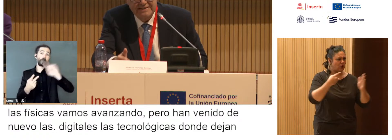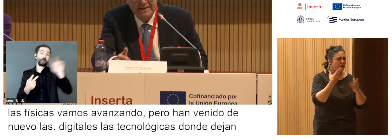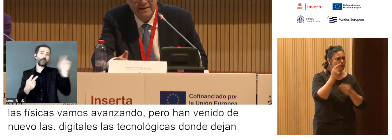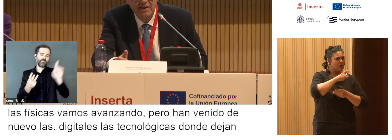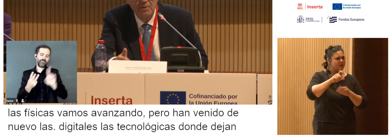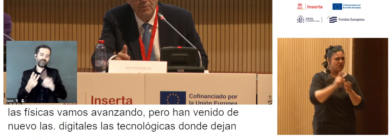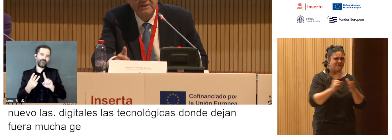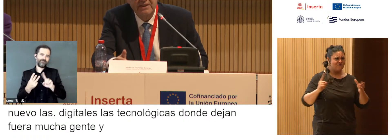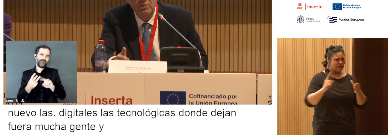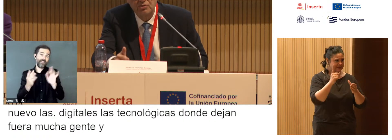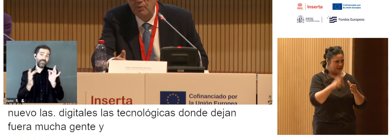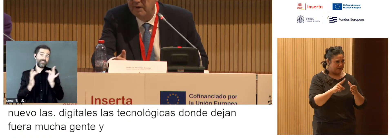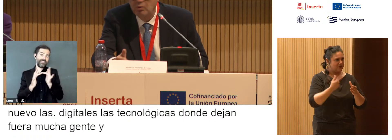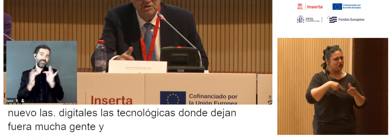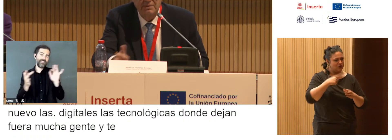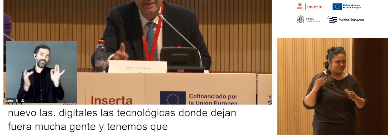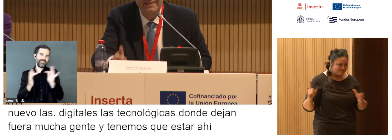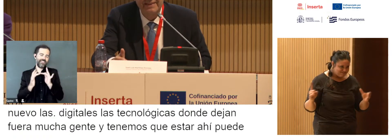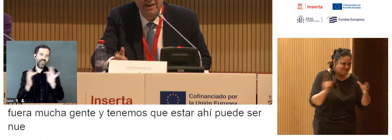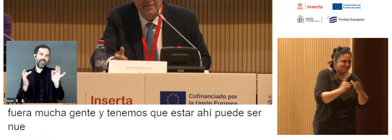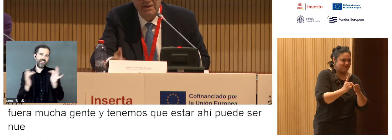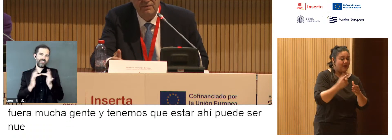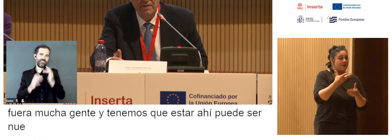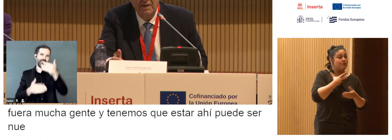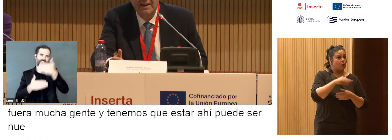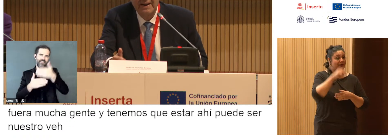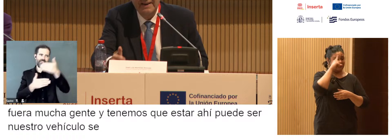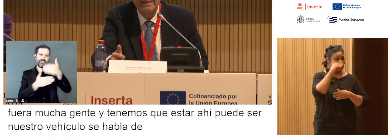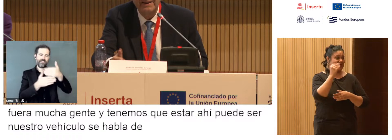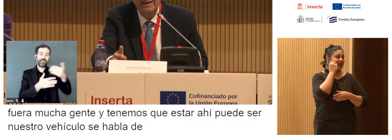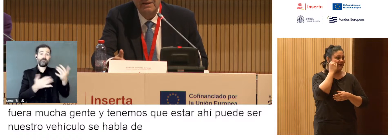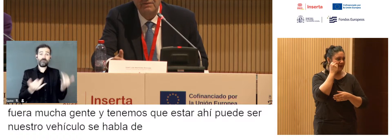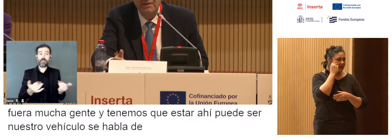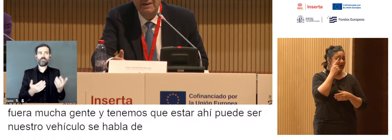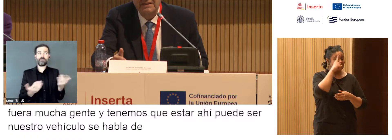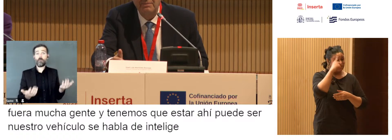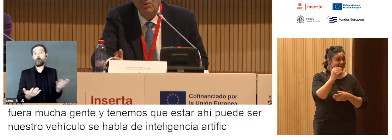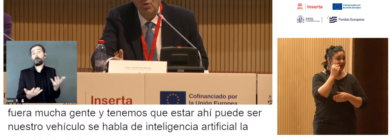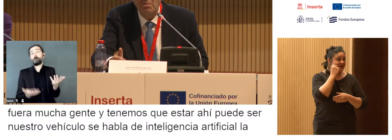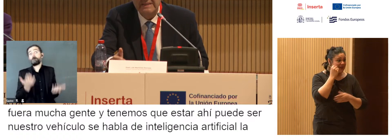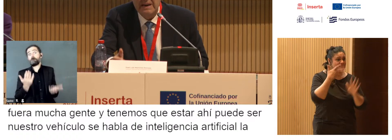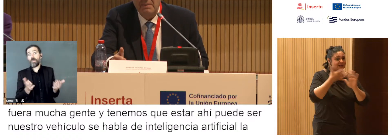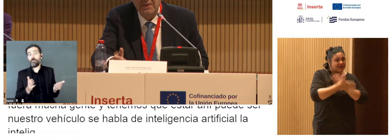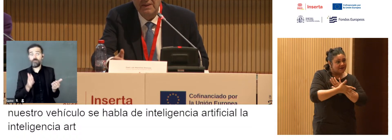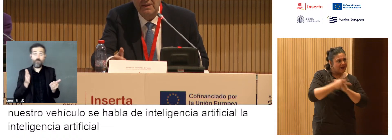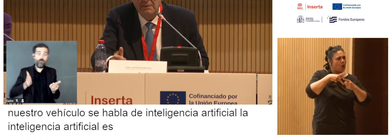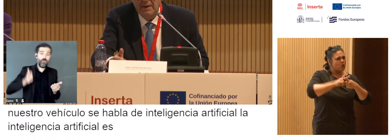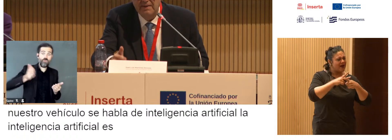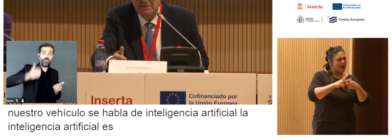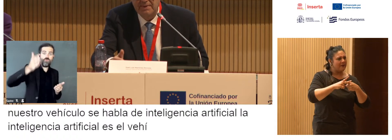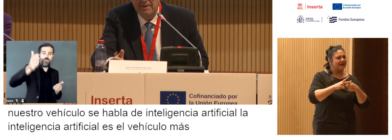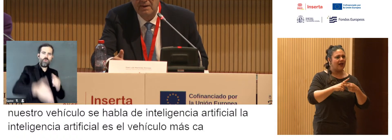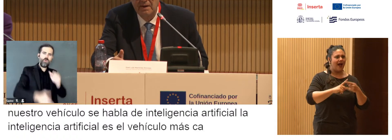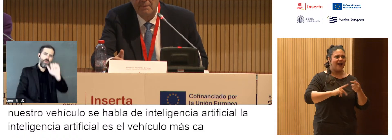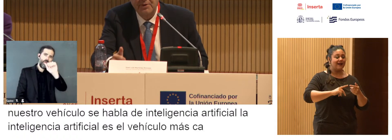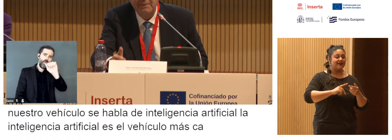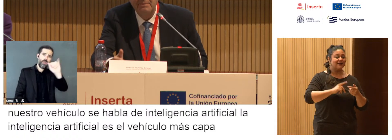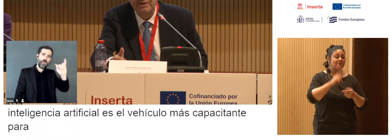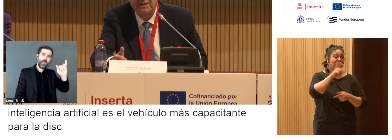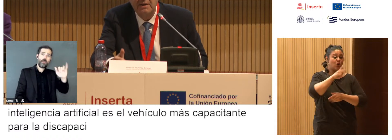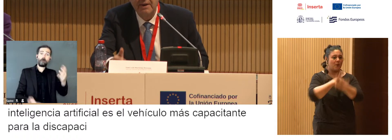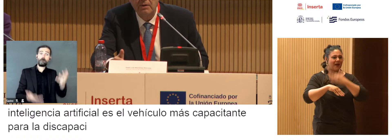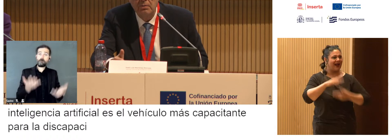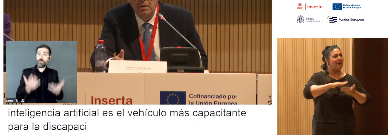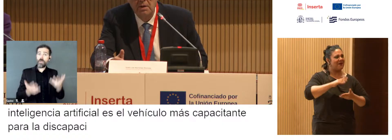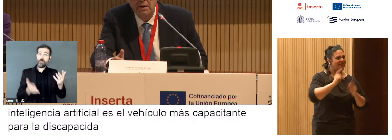tenemos que estar ahí. Puede ser nuestro vehículo. Se habla de inteligencia artificial. La inteligencia artificial es el vehículo más capacitante para la discapacidad, pero también